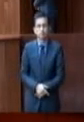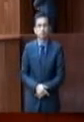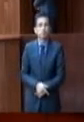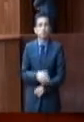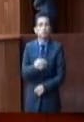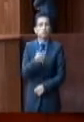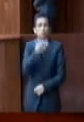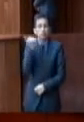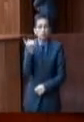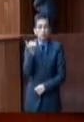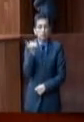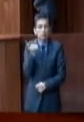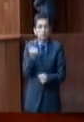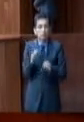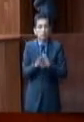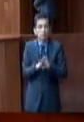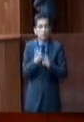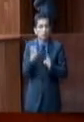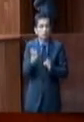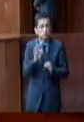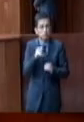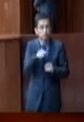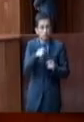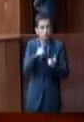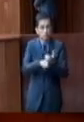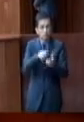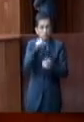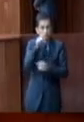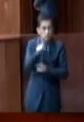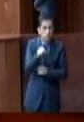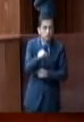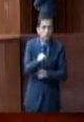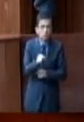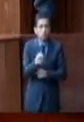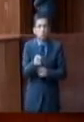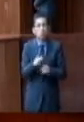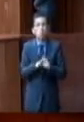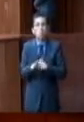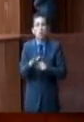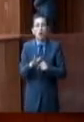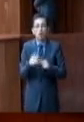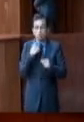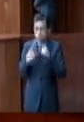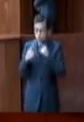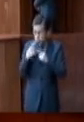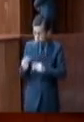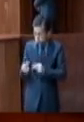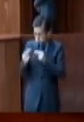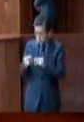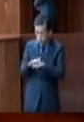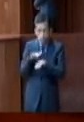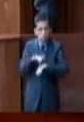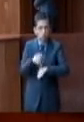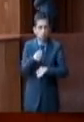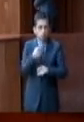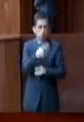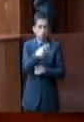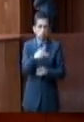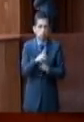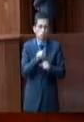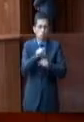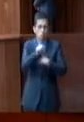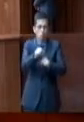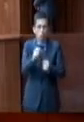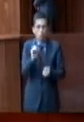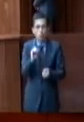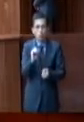sabe en estos temas sindicales pues las negociaciones sobre los logros o sobre